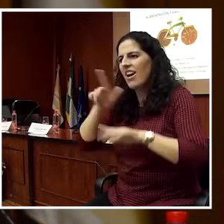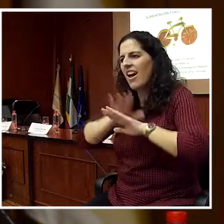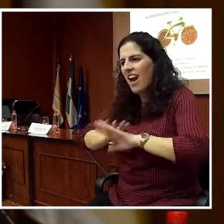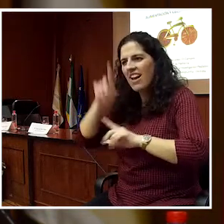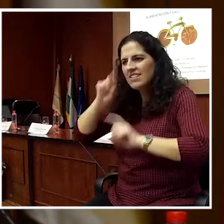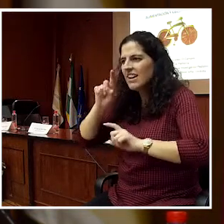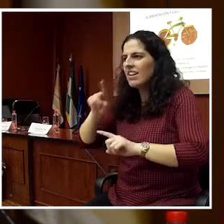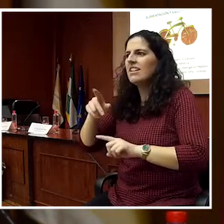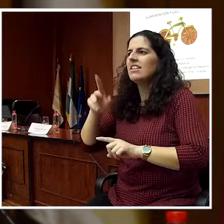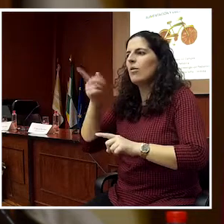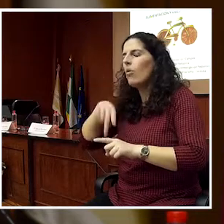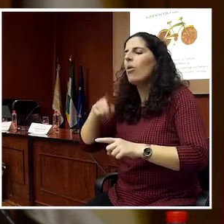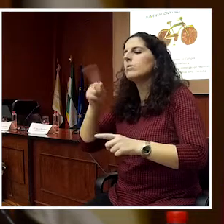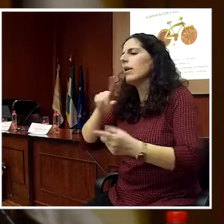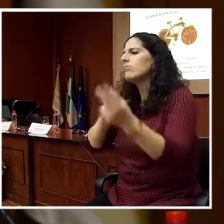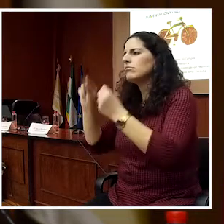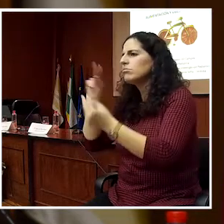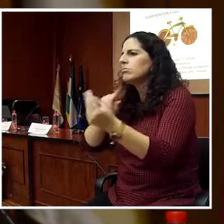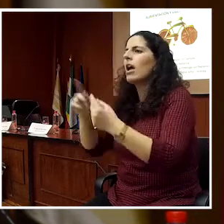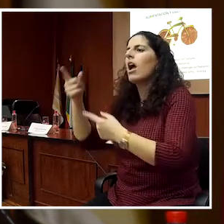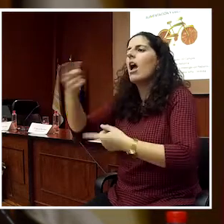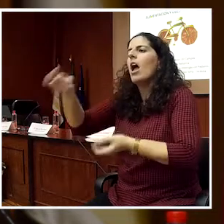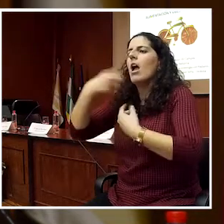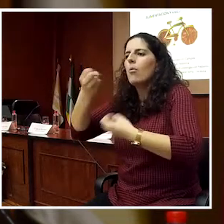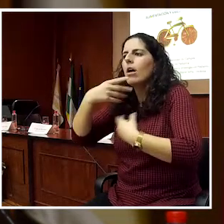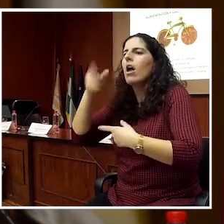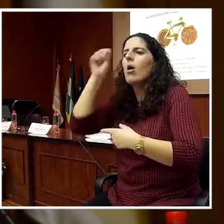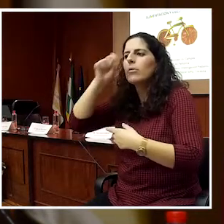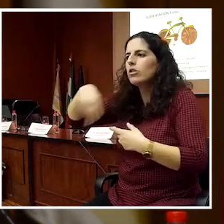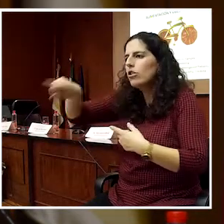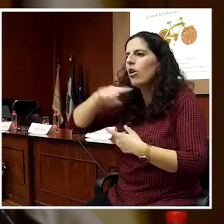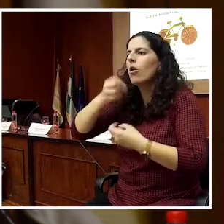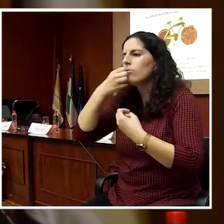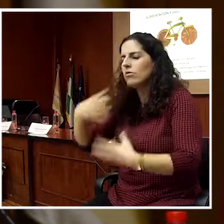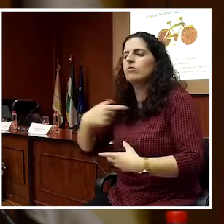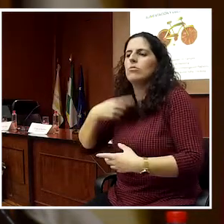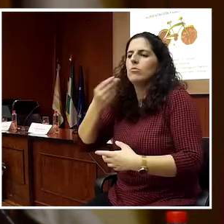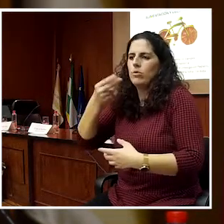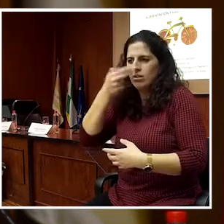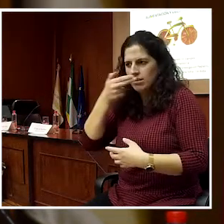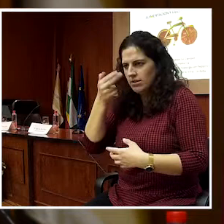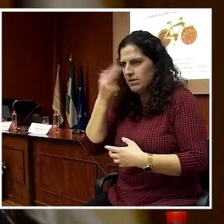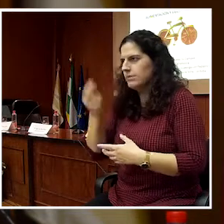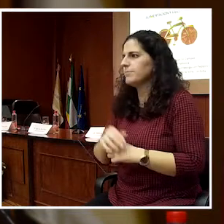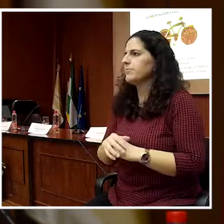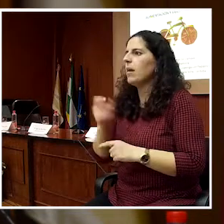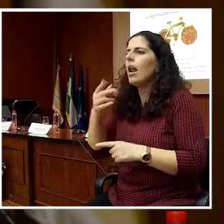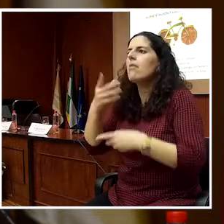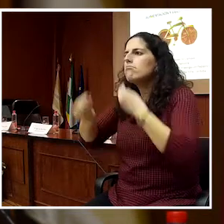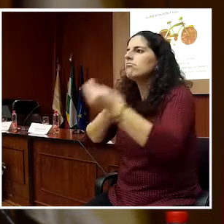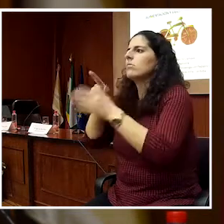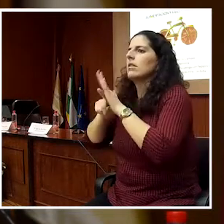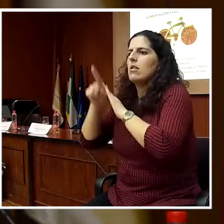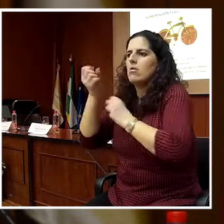el que podamos discutir, participar constructivamente para poder avanzar entre todos